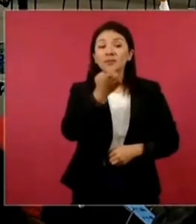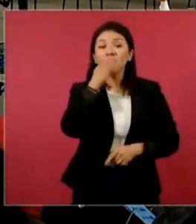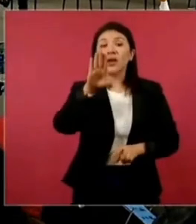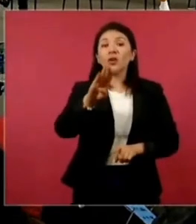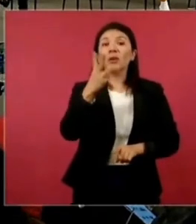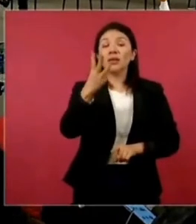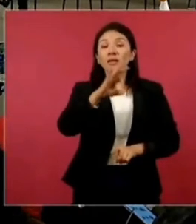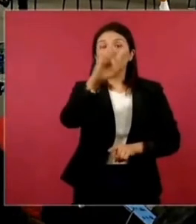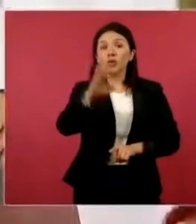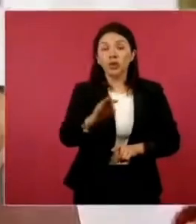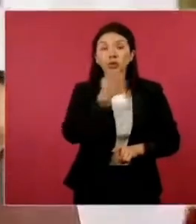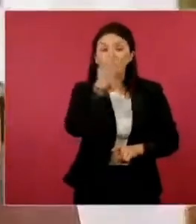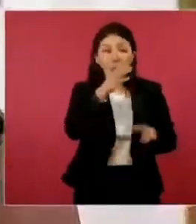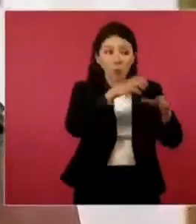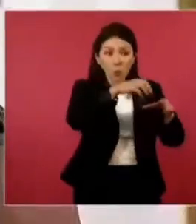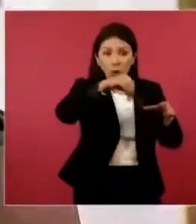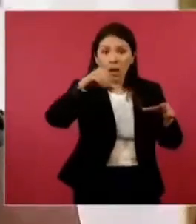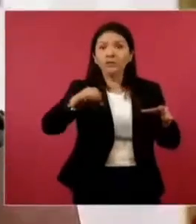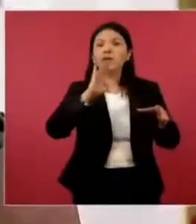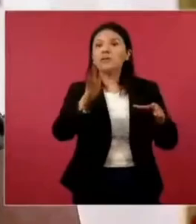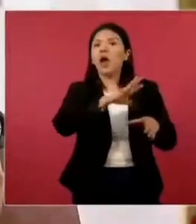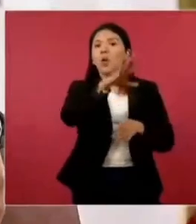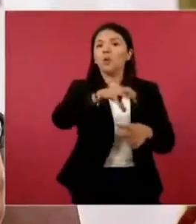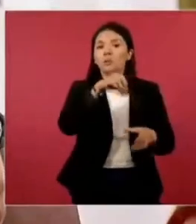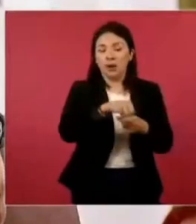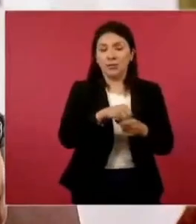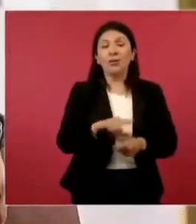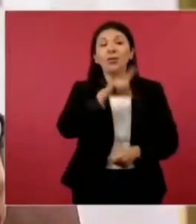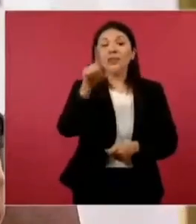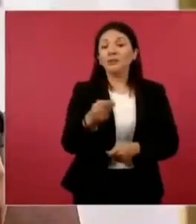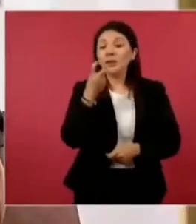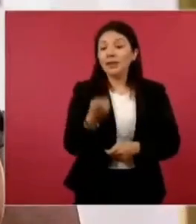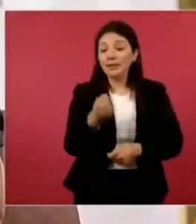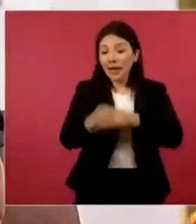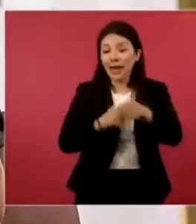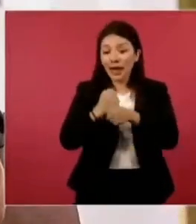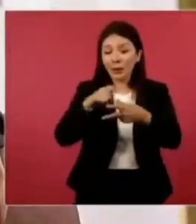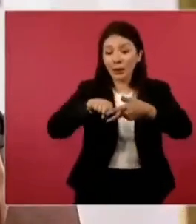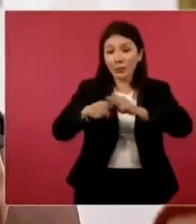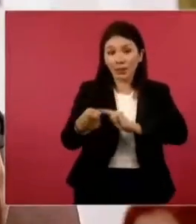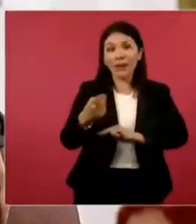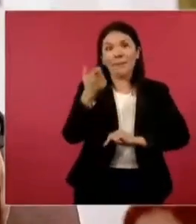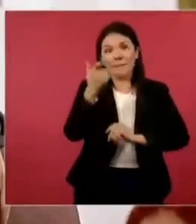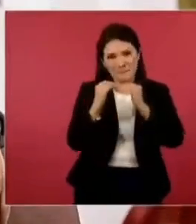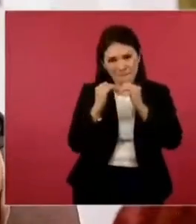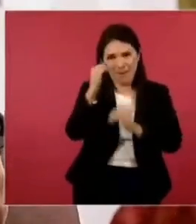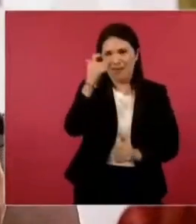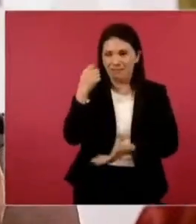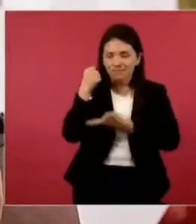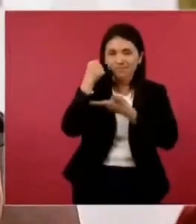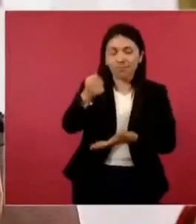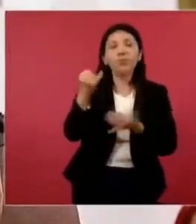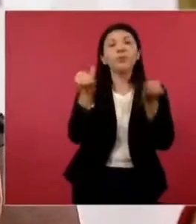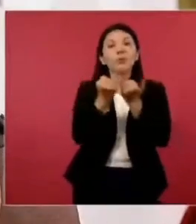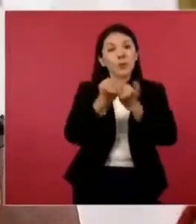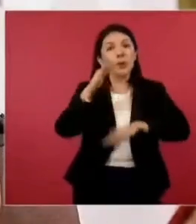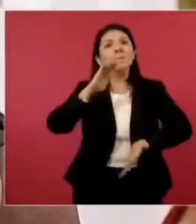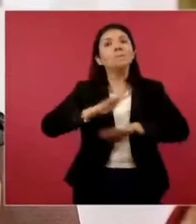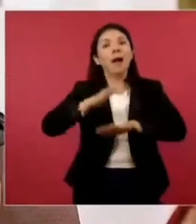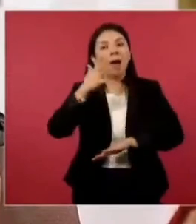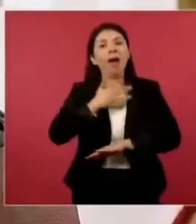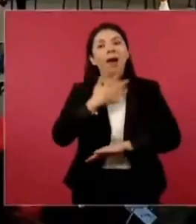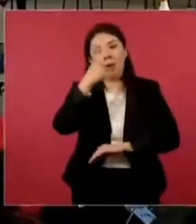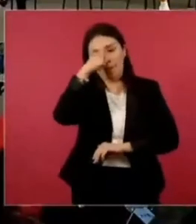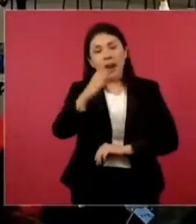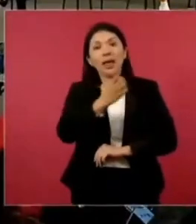año 2024, es decir, este, a inicios con el incremento presupuestal, llevamos a cabo también un incremento en